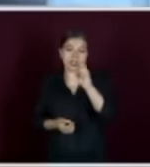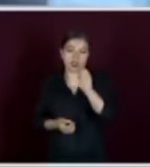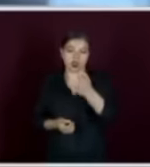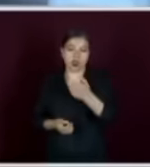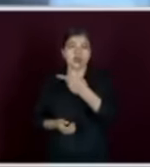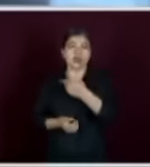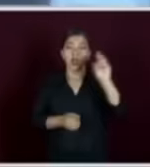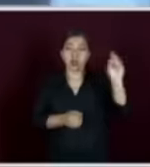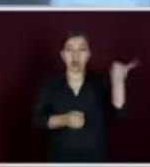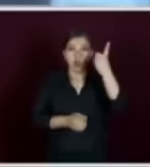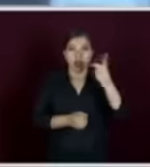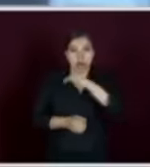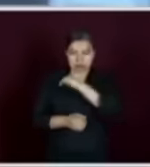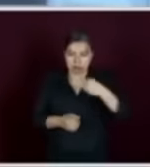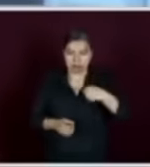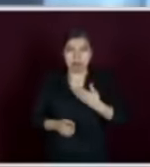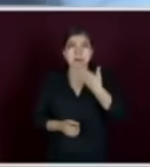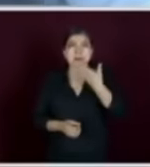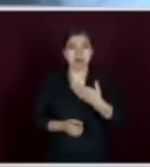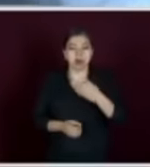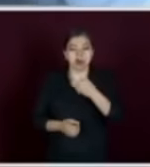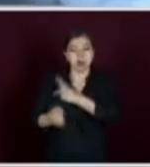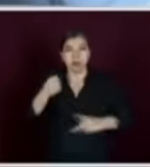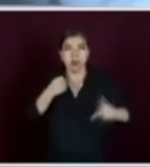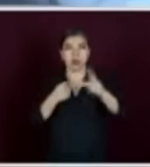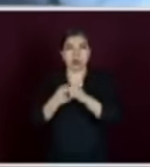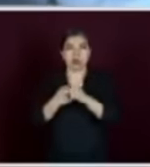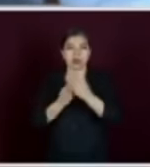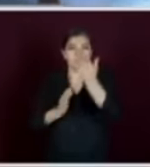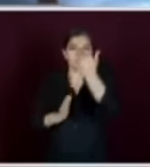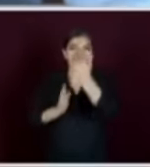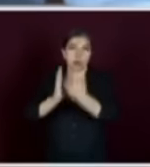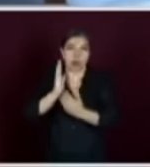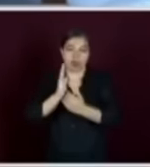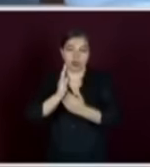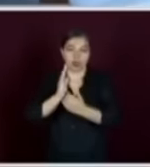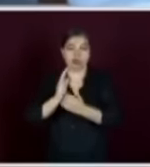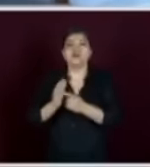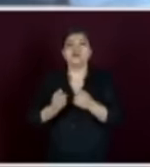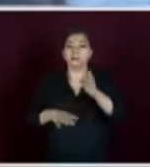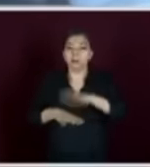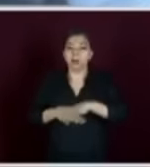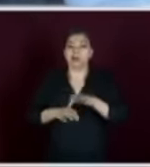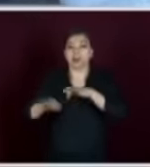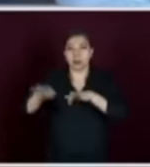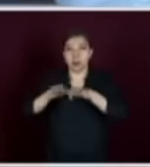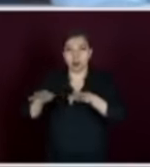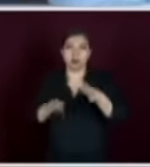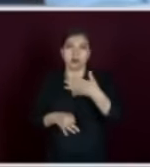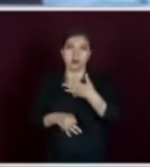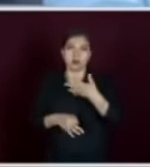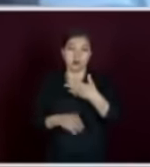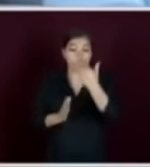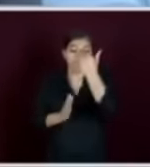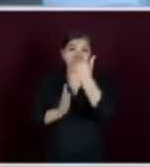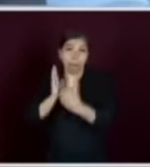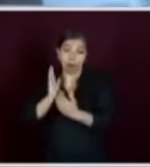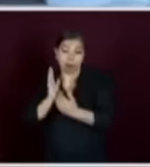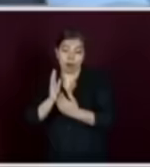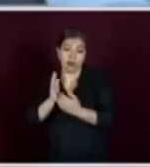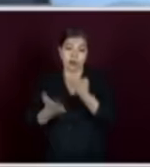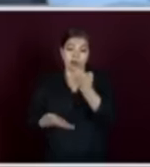los países con menor tasa de desempleo. disminuyó la